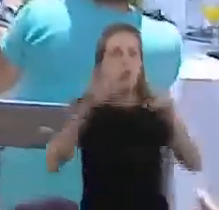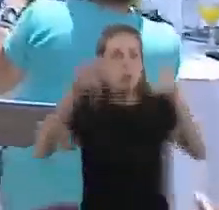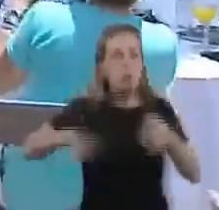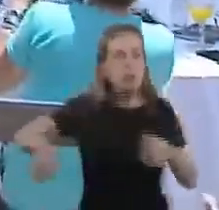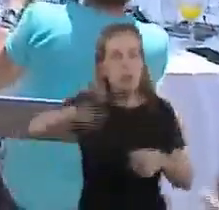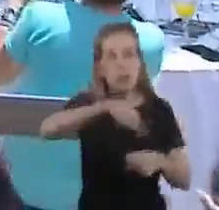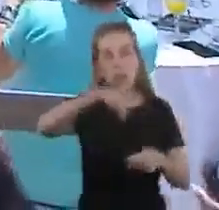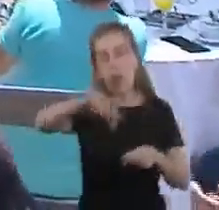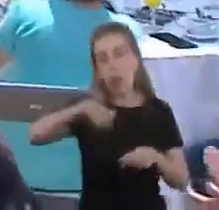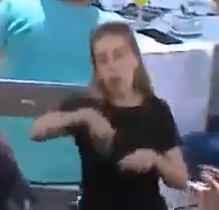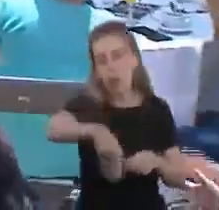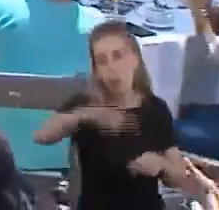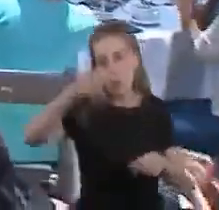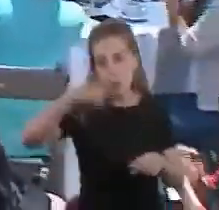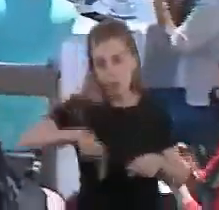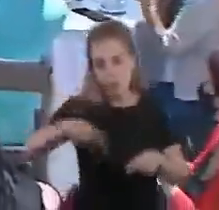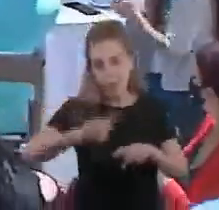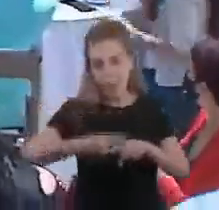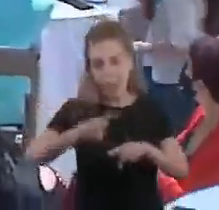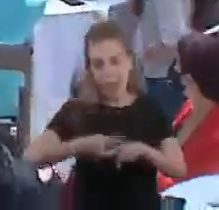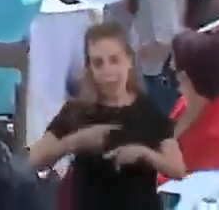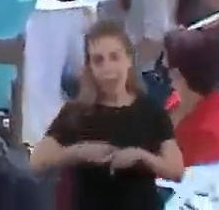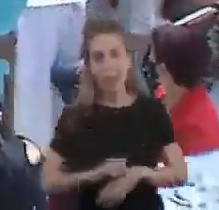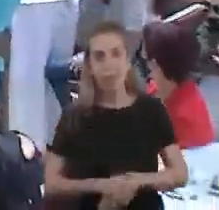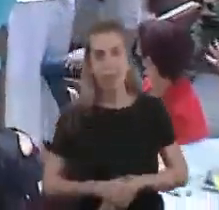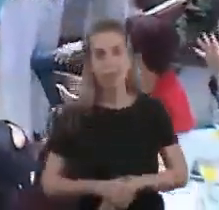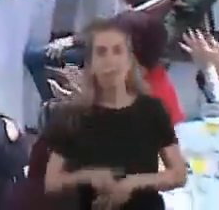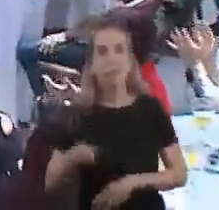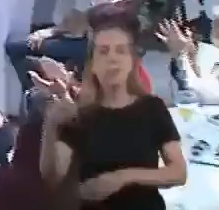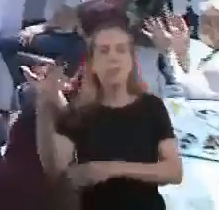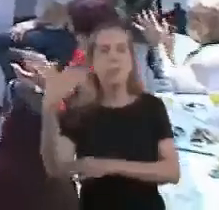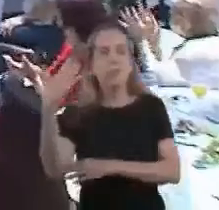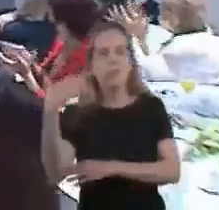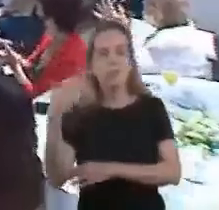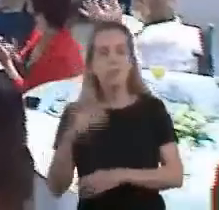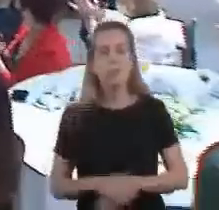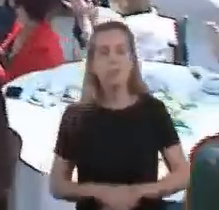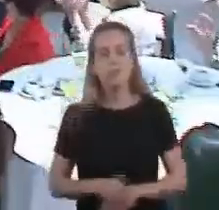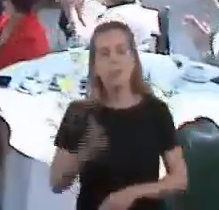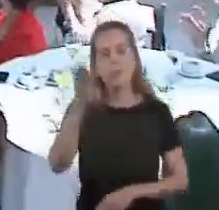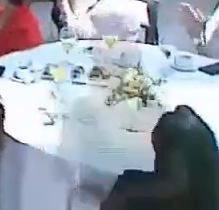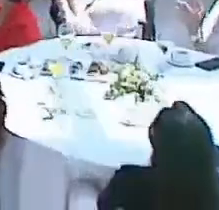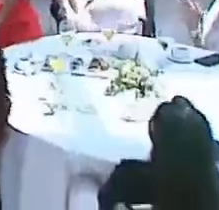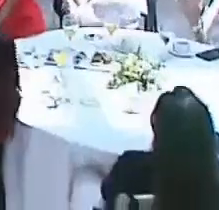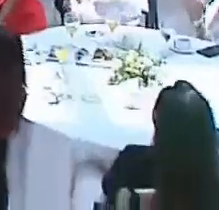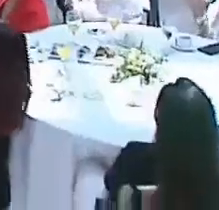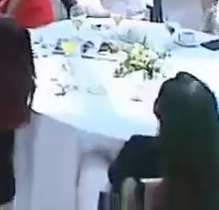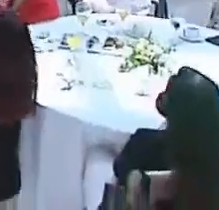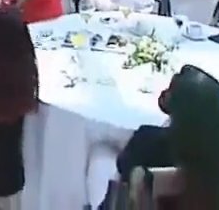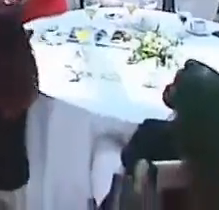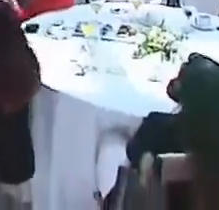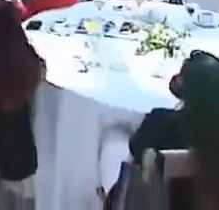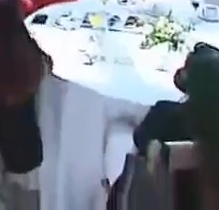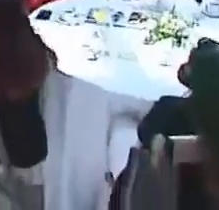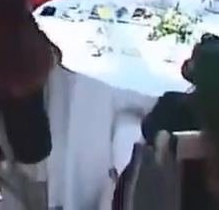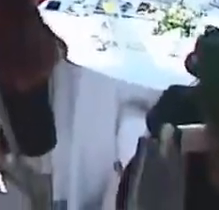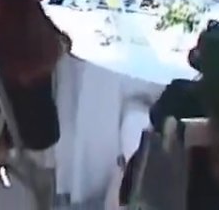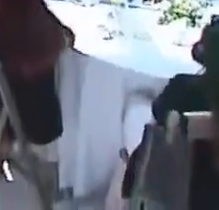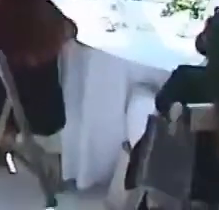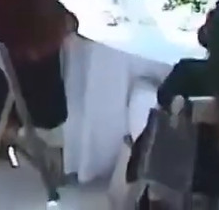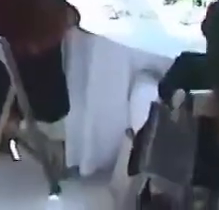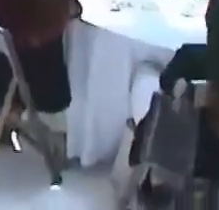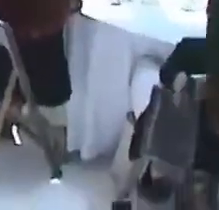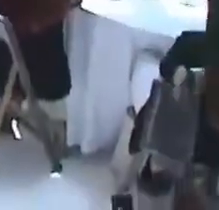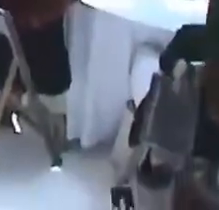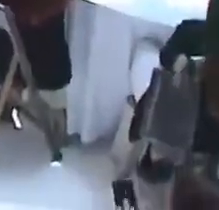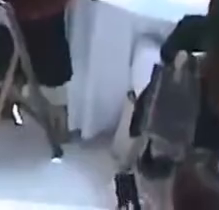el cierre de este acto, escuchamos la palabra del señor presidente de la Nación, Alberto